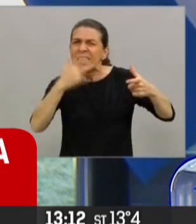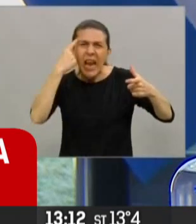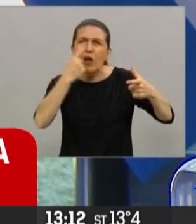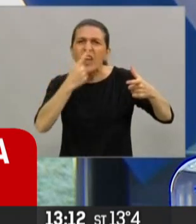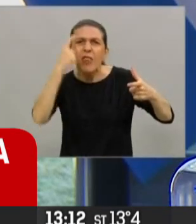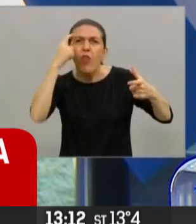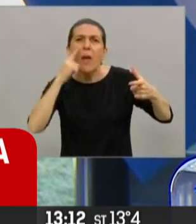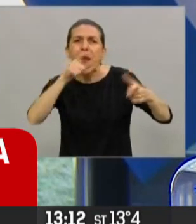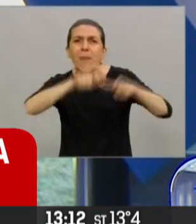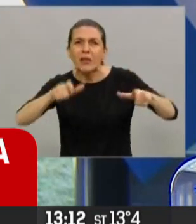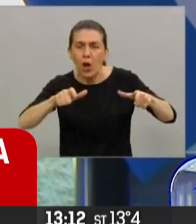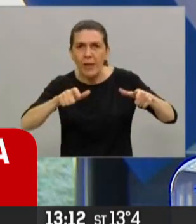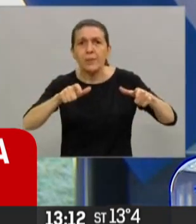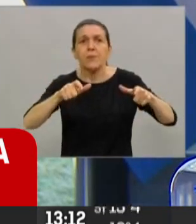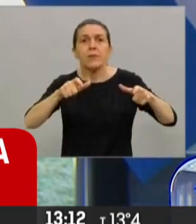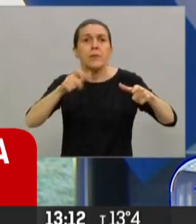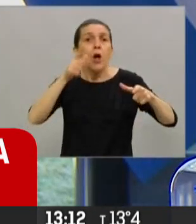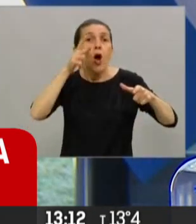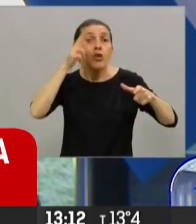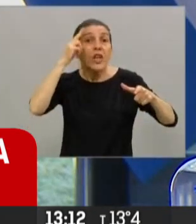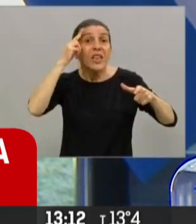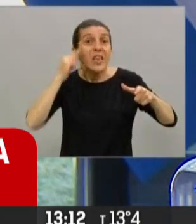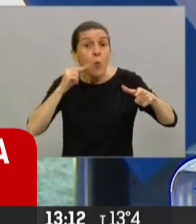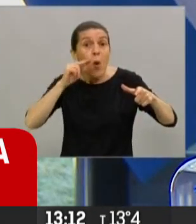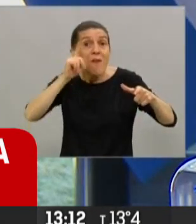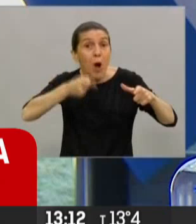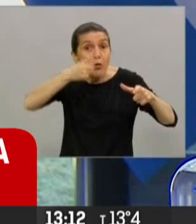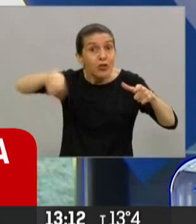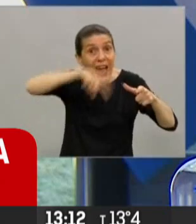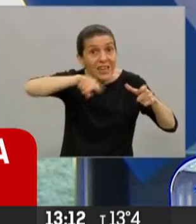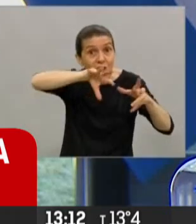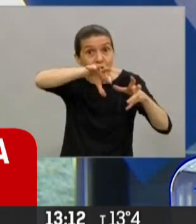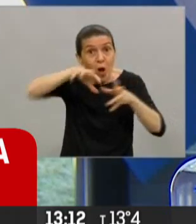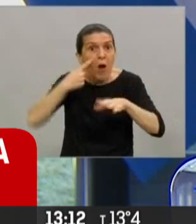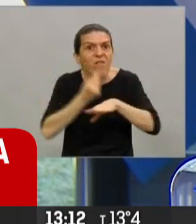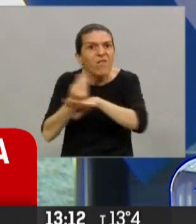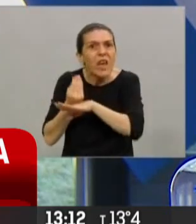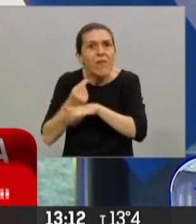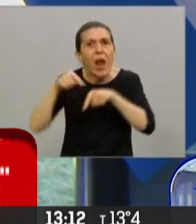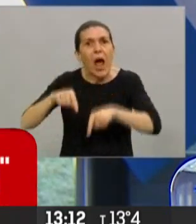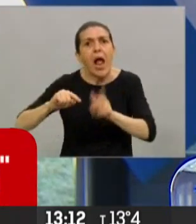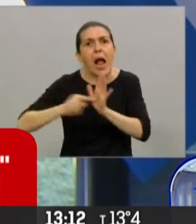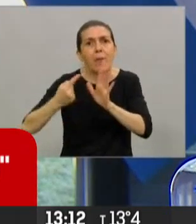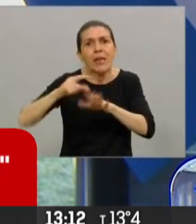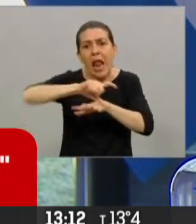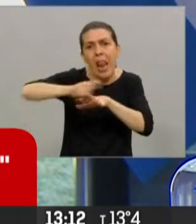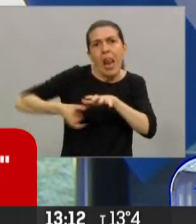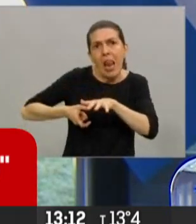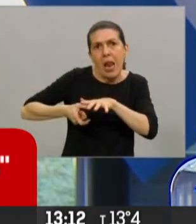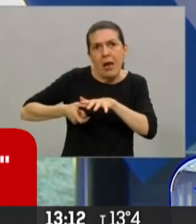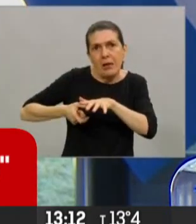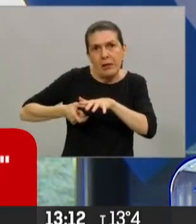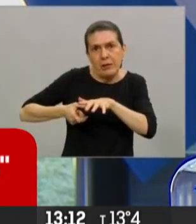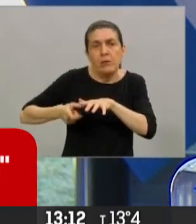el 89% de esos casos ocurren en el área metropolitana de Buenos Aires.